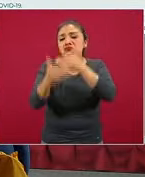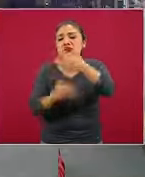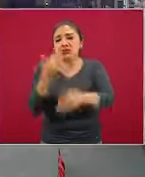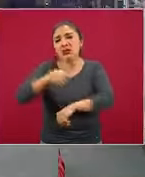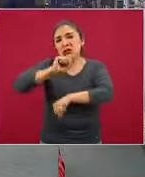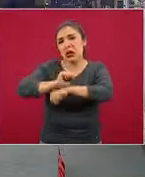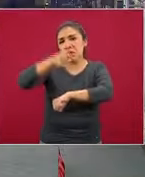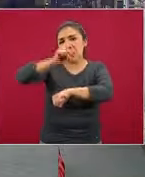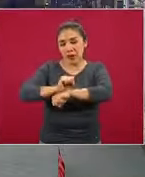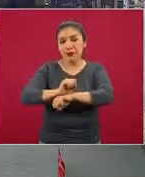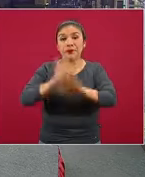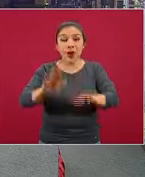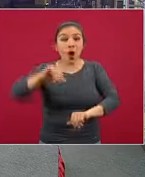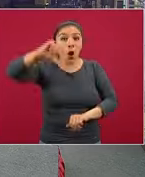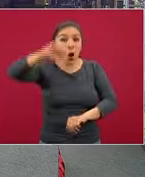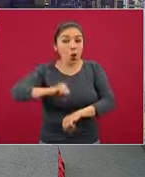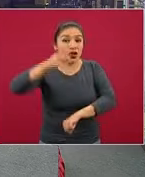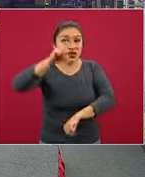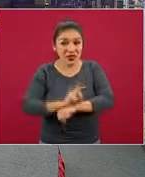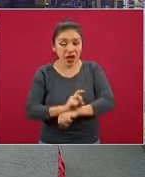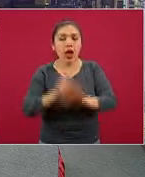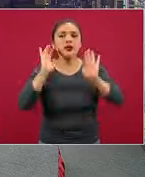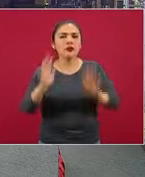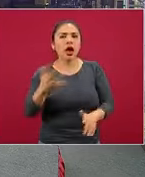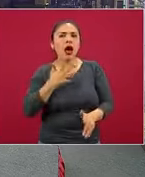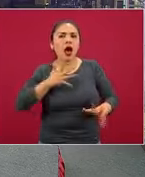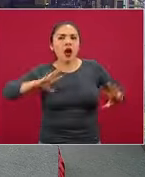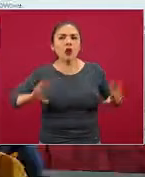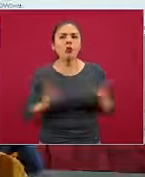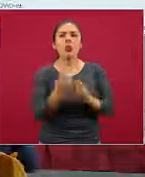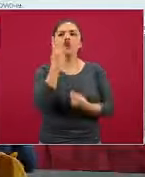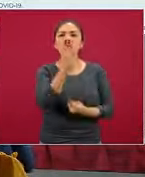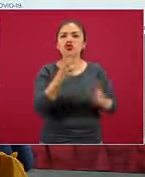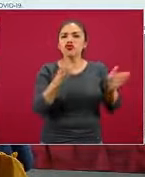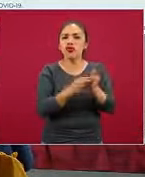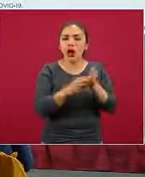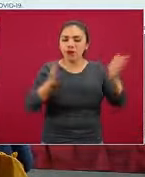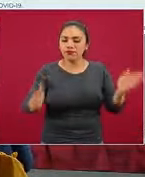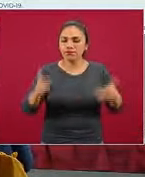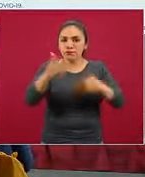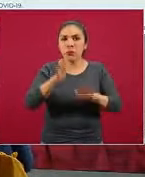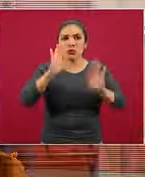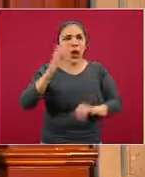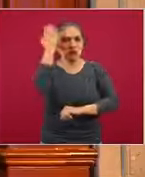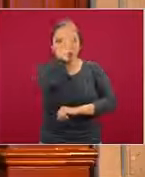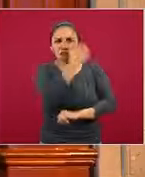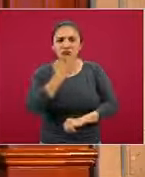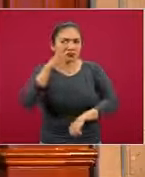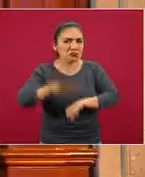en las siguientes semanas. Pero para el día de hoy tenemos ya 2 kits que han terminado este proceso